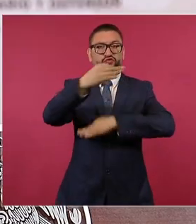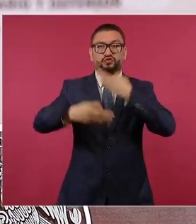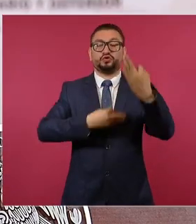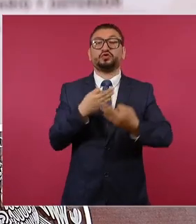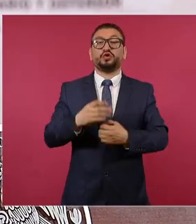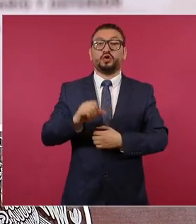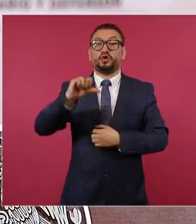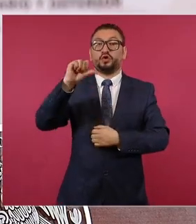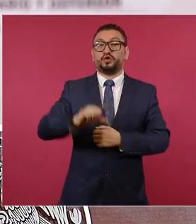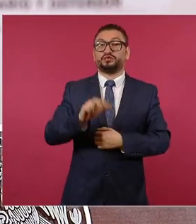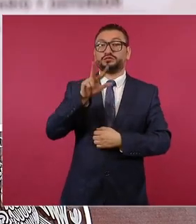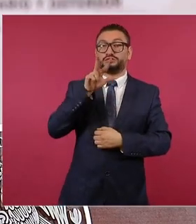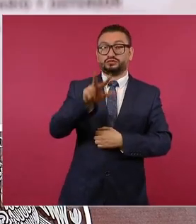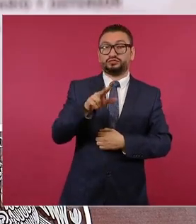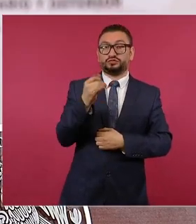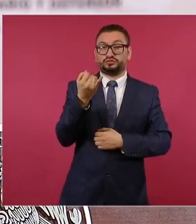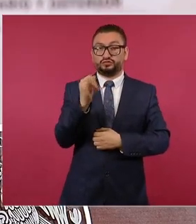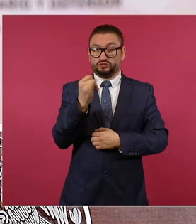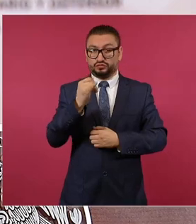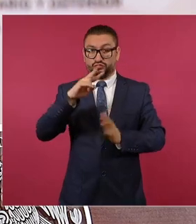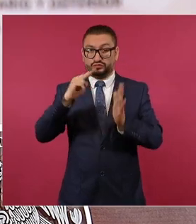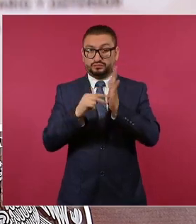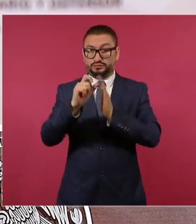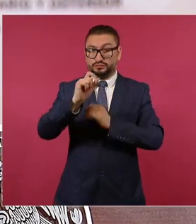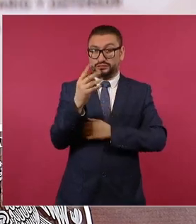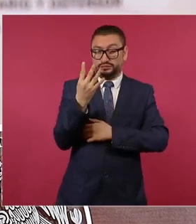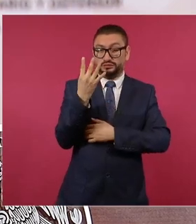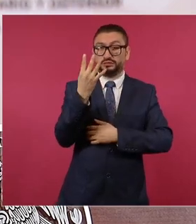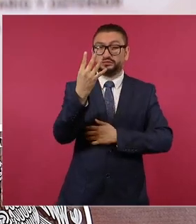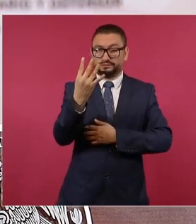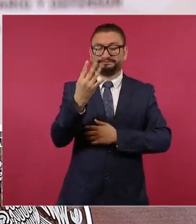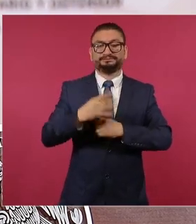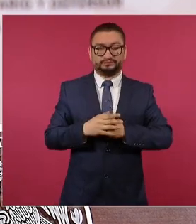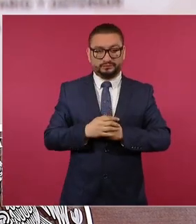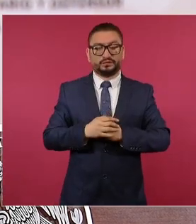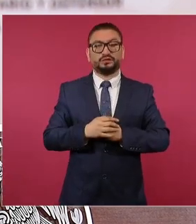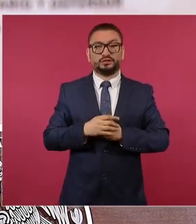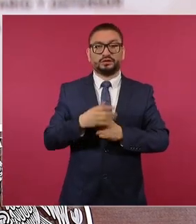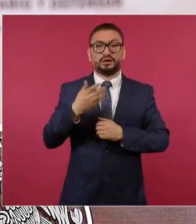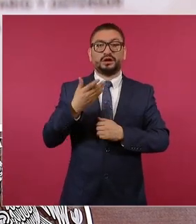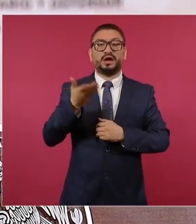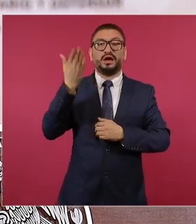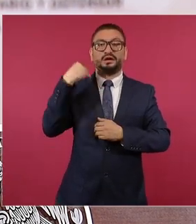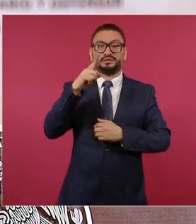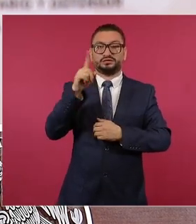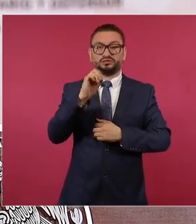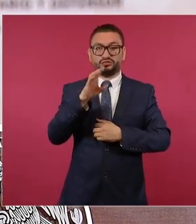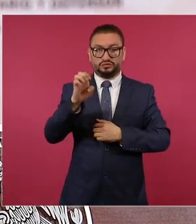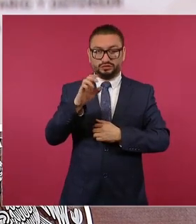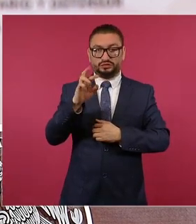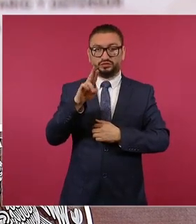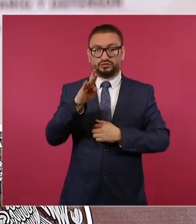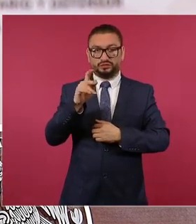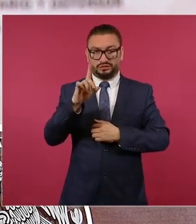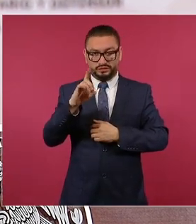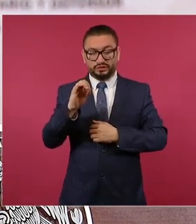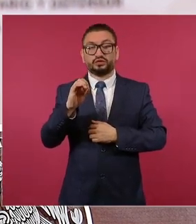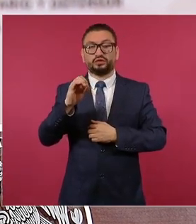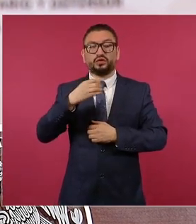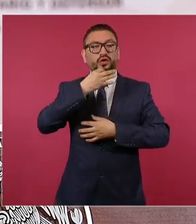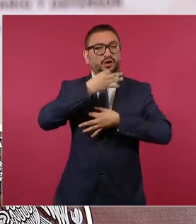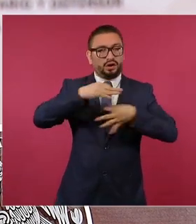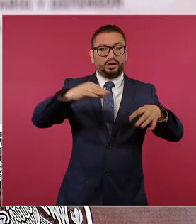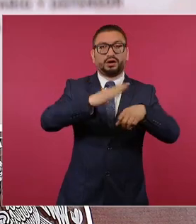Hoy, 18 de junio de 2024, cuando el maestro Zoé Robledo les informará, como